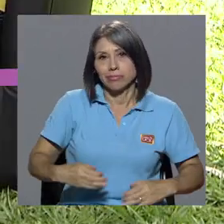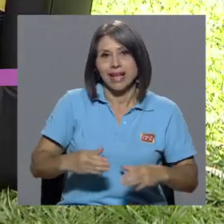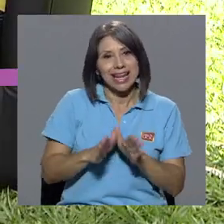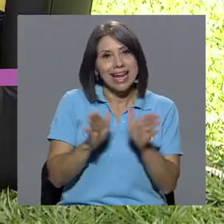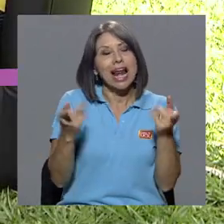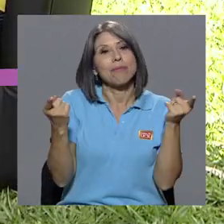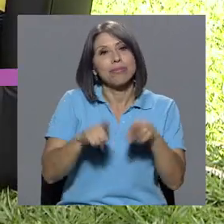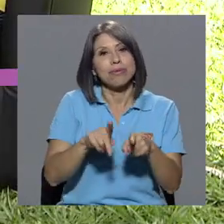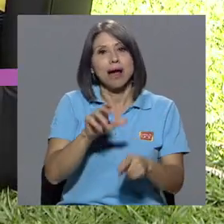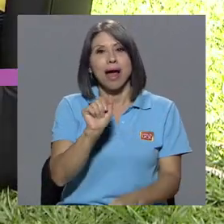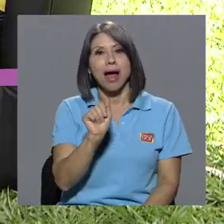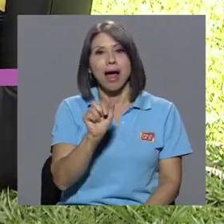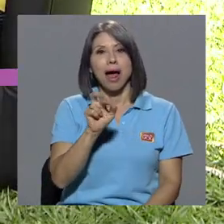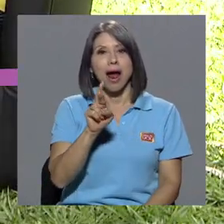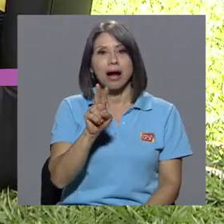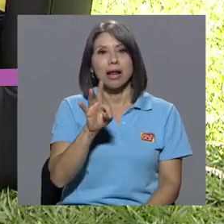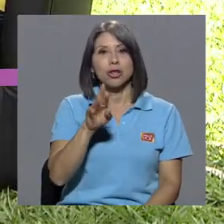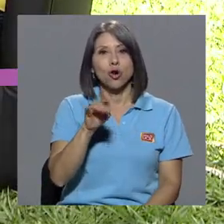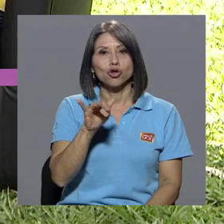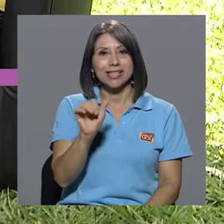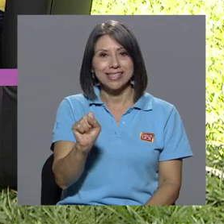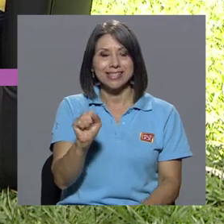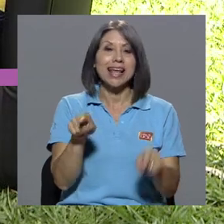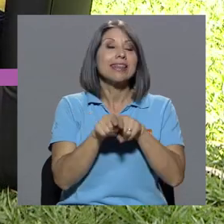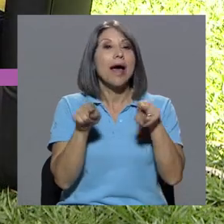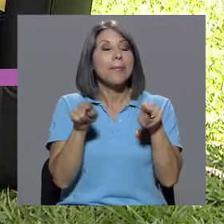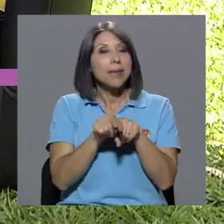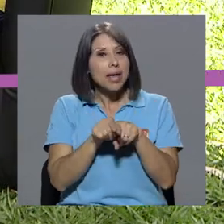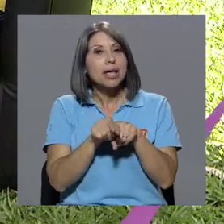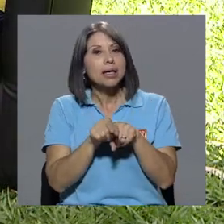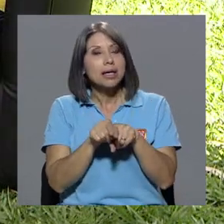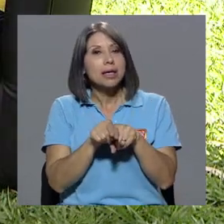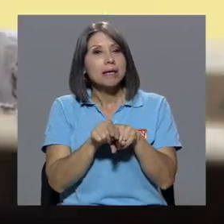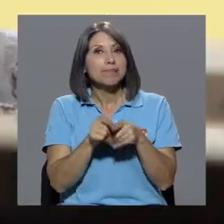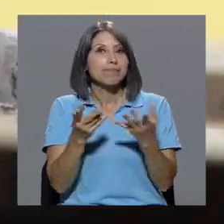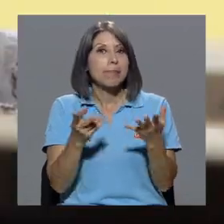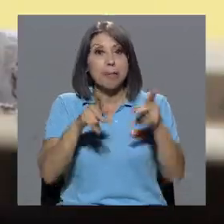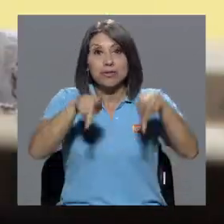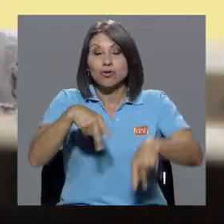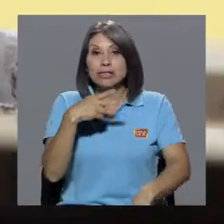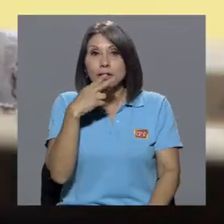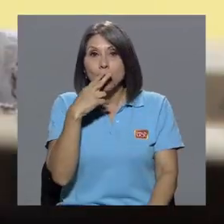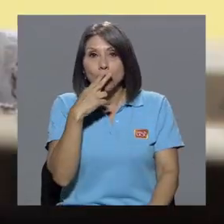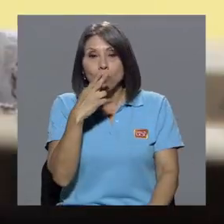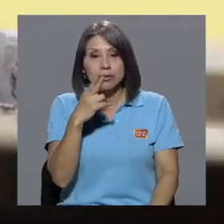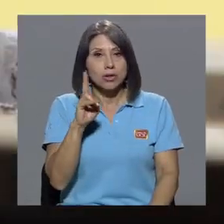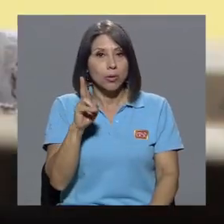general van a tener artrosis. Uh-huh. Se ha visto involucrado también el fumado